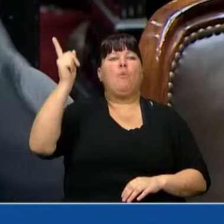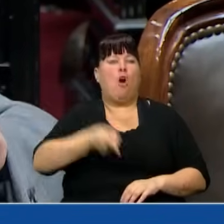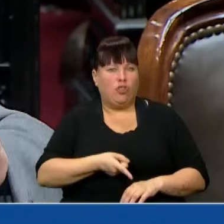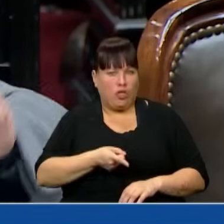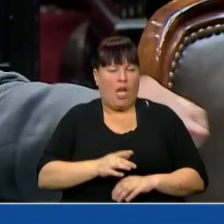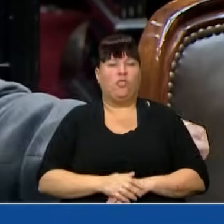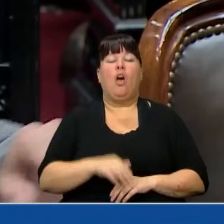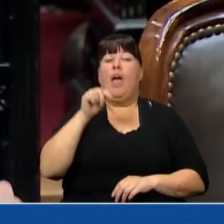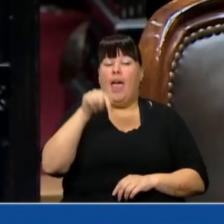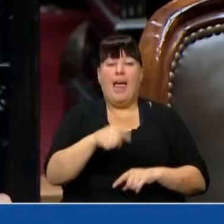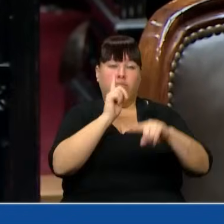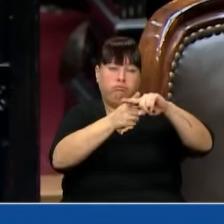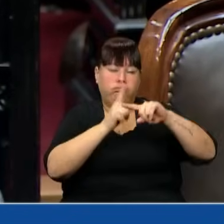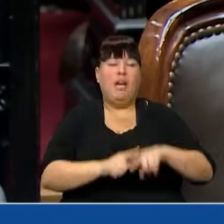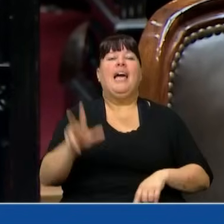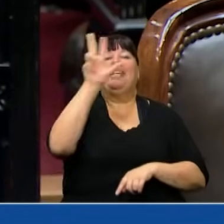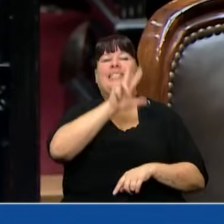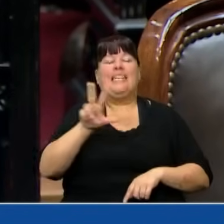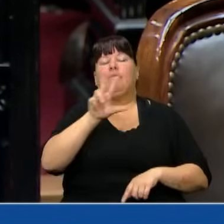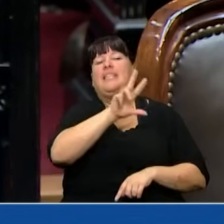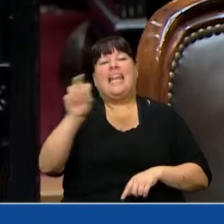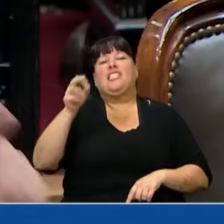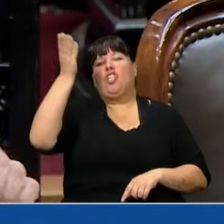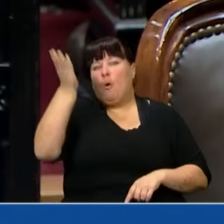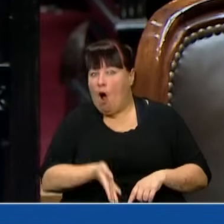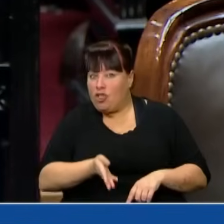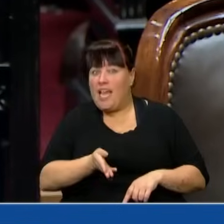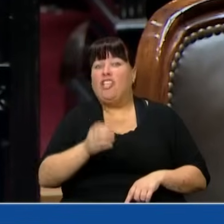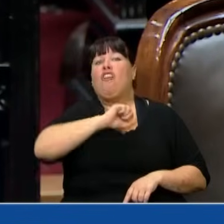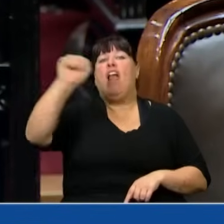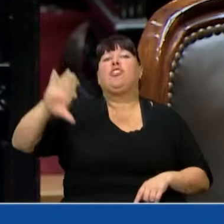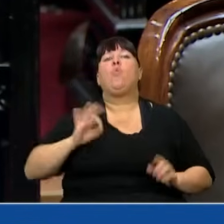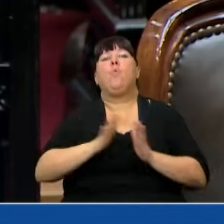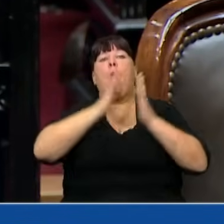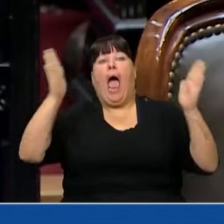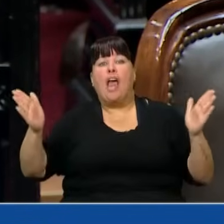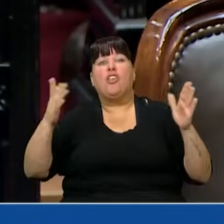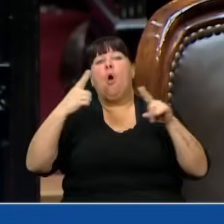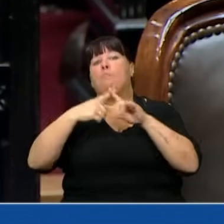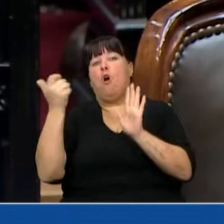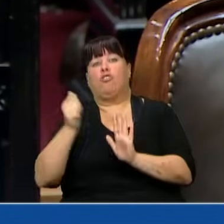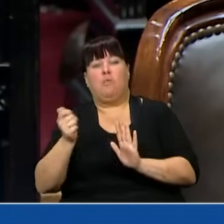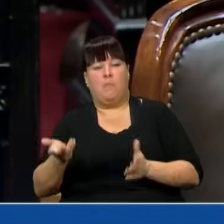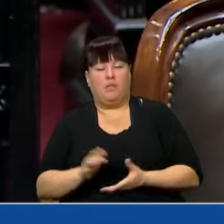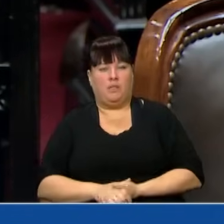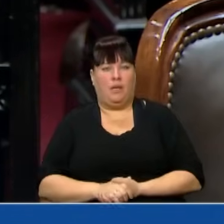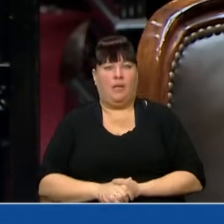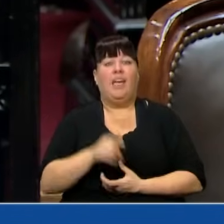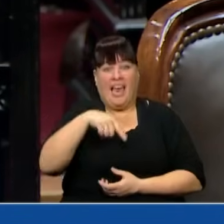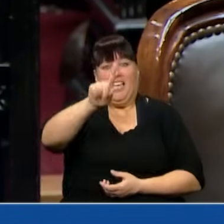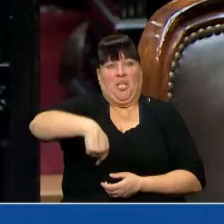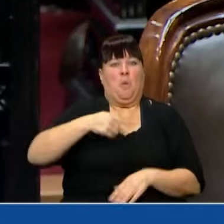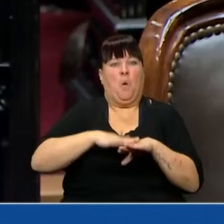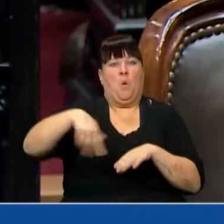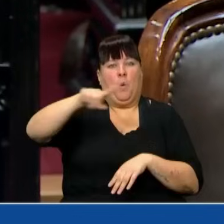124%, y con esto el cálculo es 300% de inflación anualizada por 6 meses. Eso es lo que han traído.